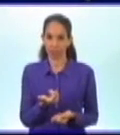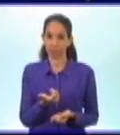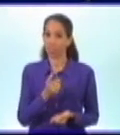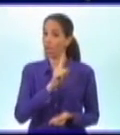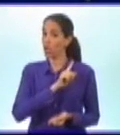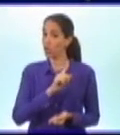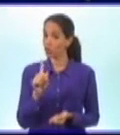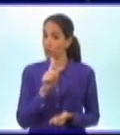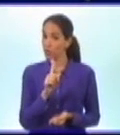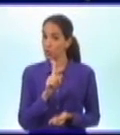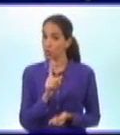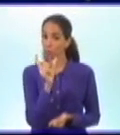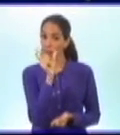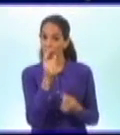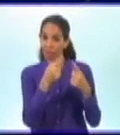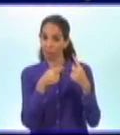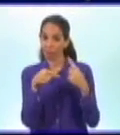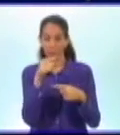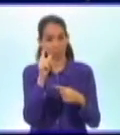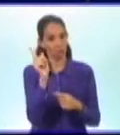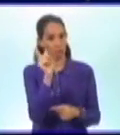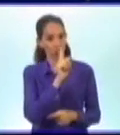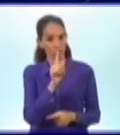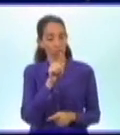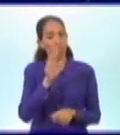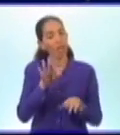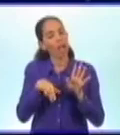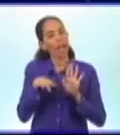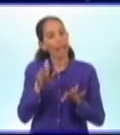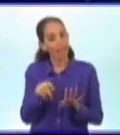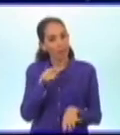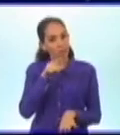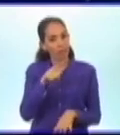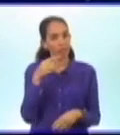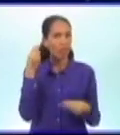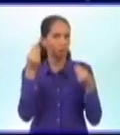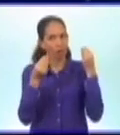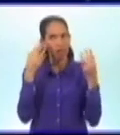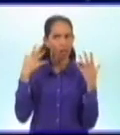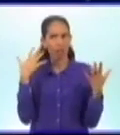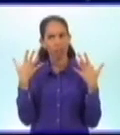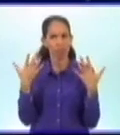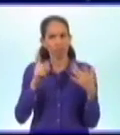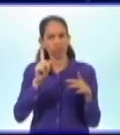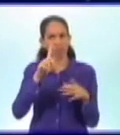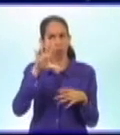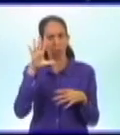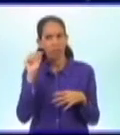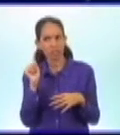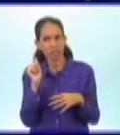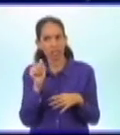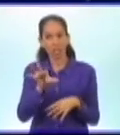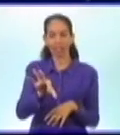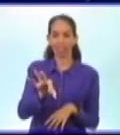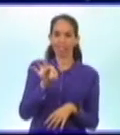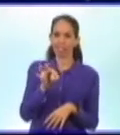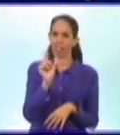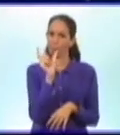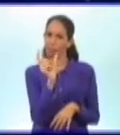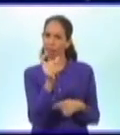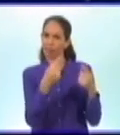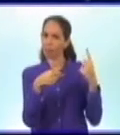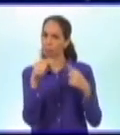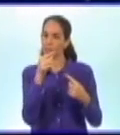es sujeto. Y a veces ustedes se confunden y lo extraen como sujeto cuando no lo es. En